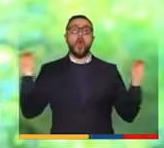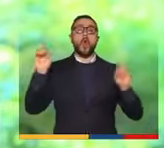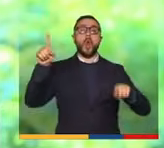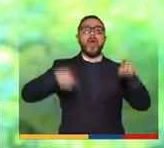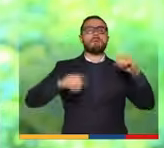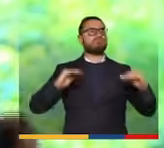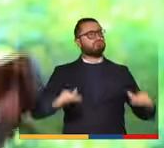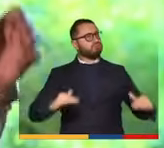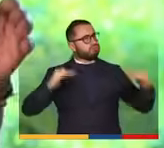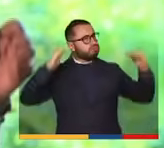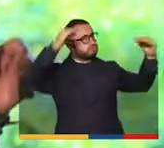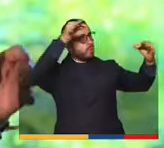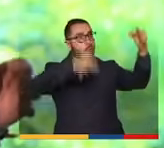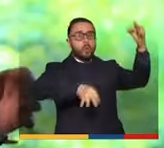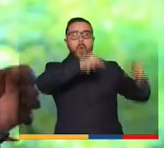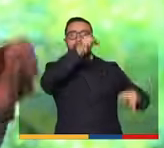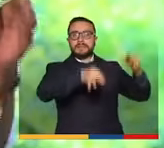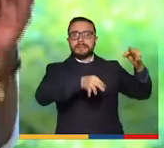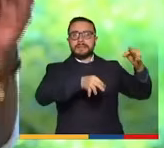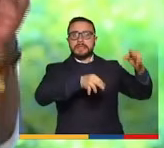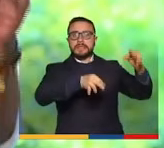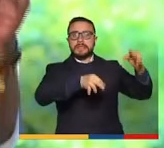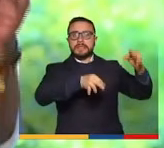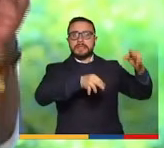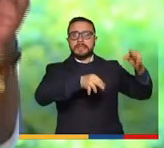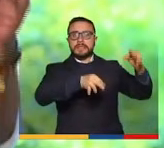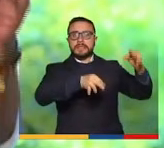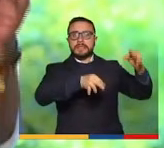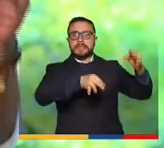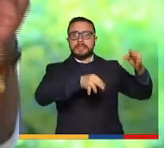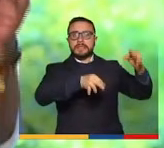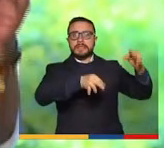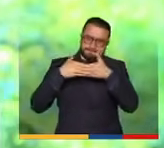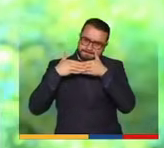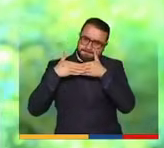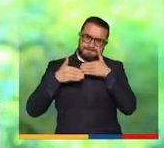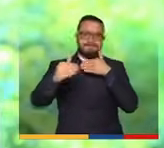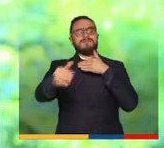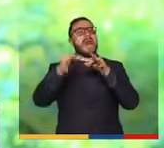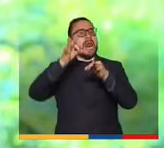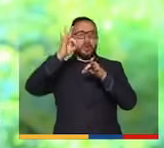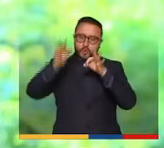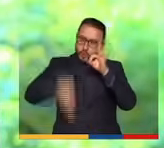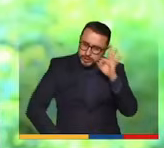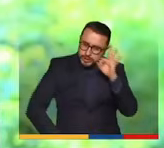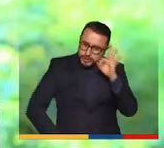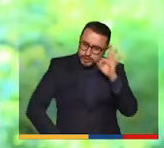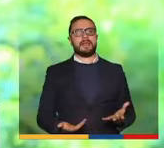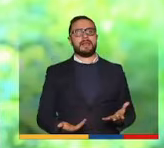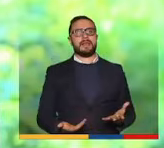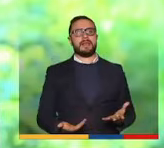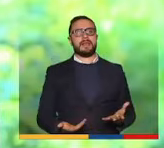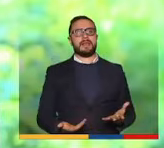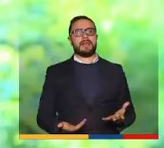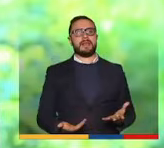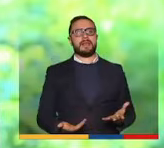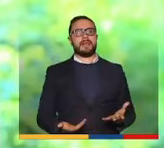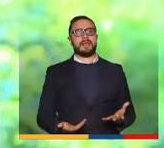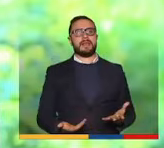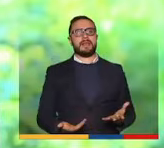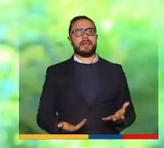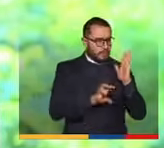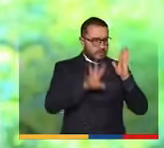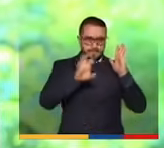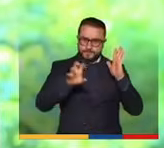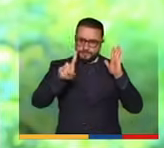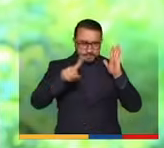magistrados, para que se siga manteniendo el orden de la injusticia, cuando la Constitución del 91 lo